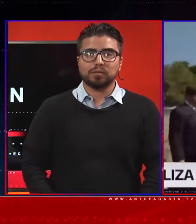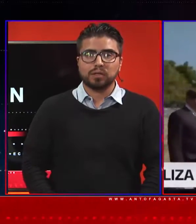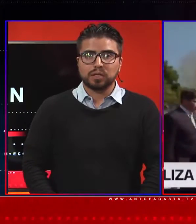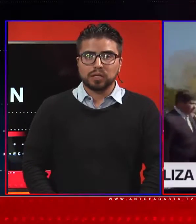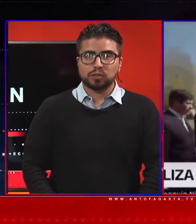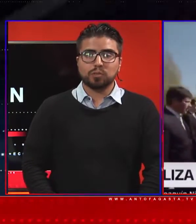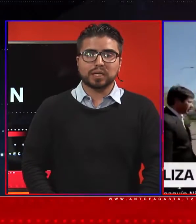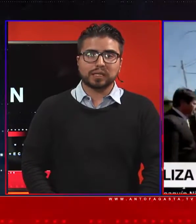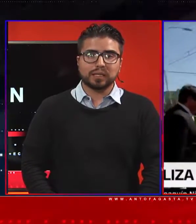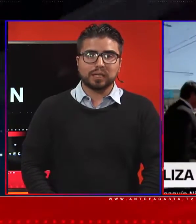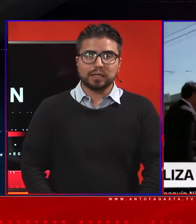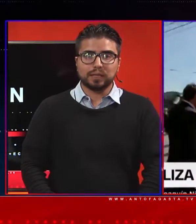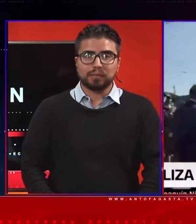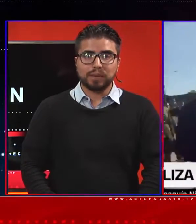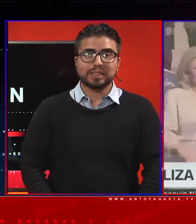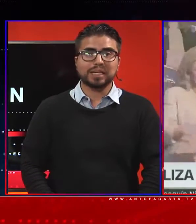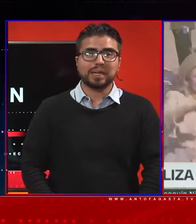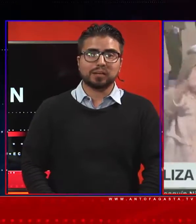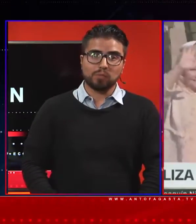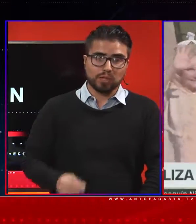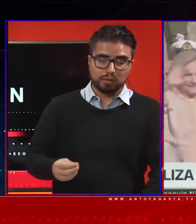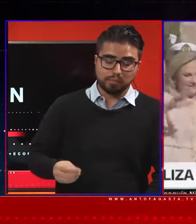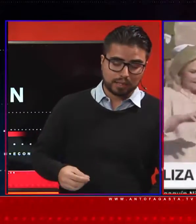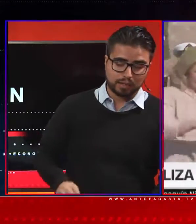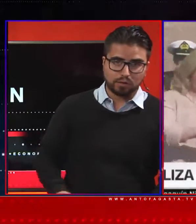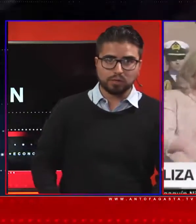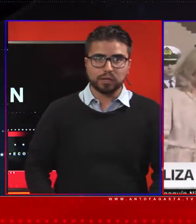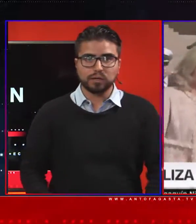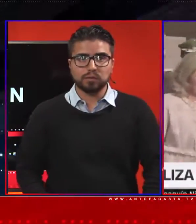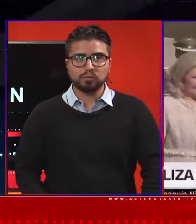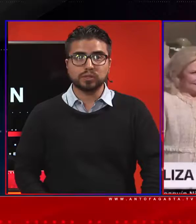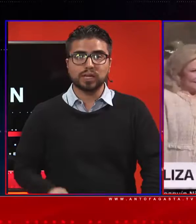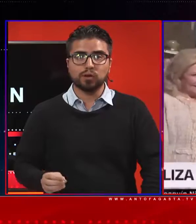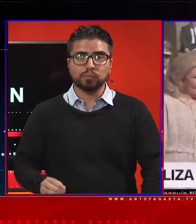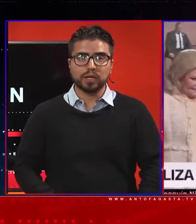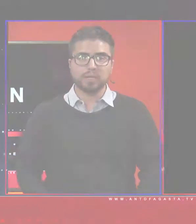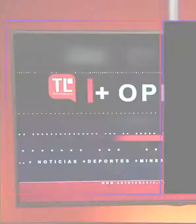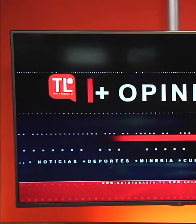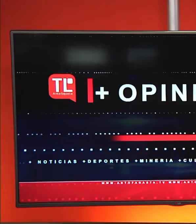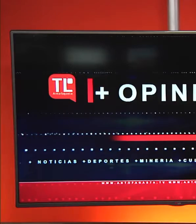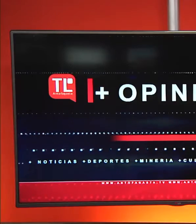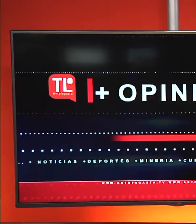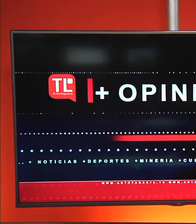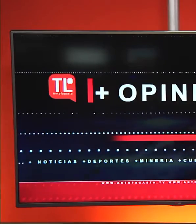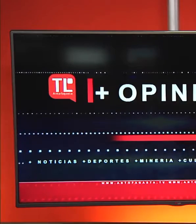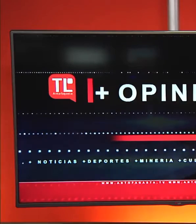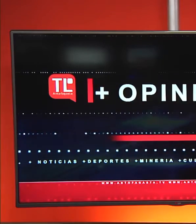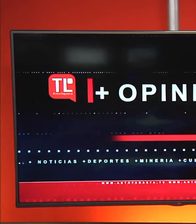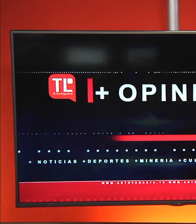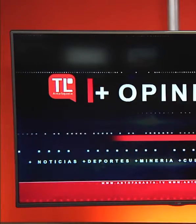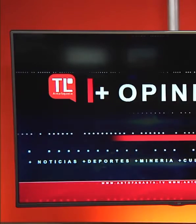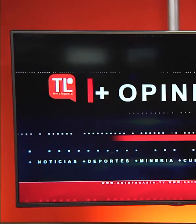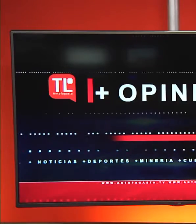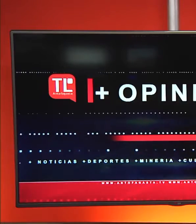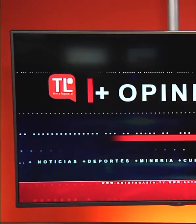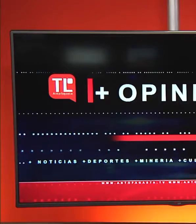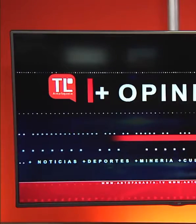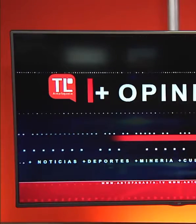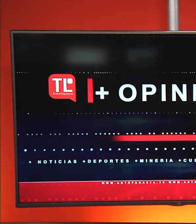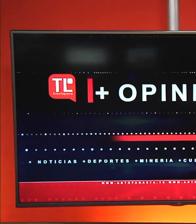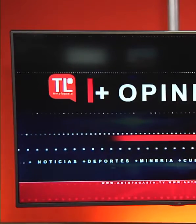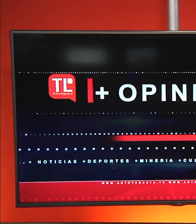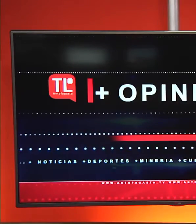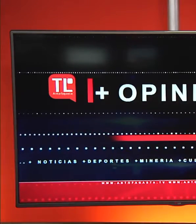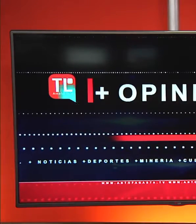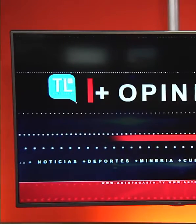amargo en suma y resta parece que hablar como bien dijo un senador por ahí las regiones pasaron al anexo del